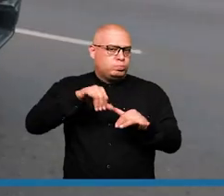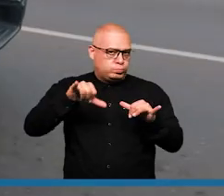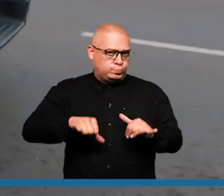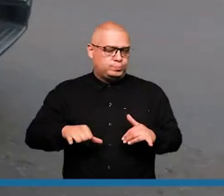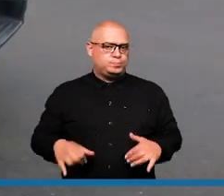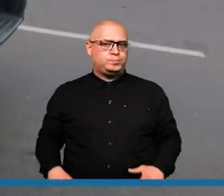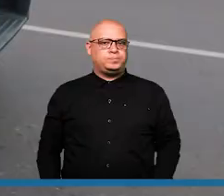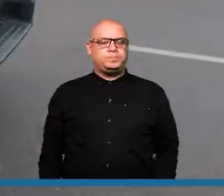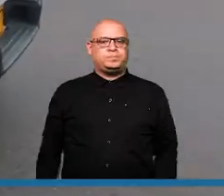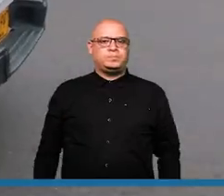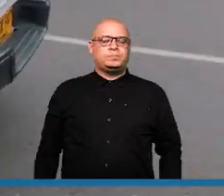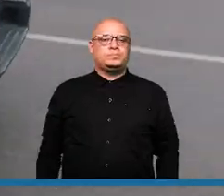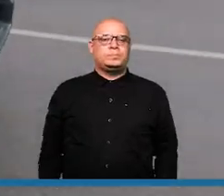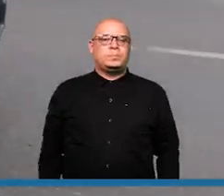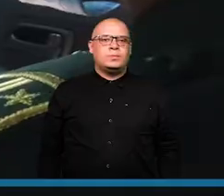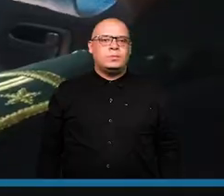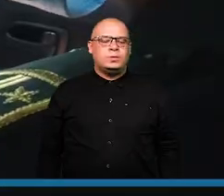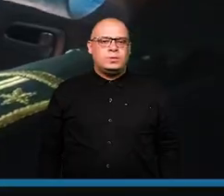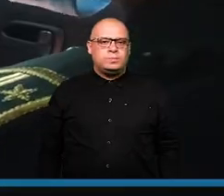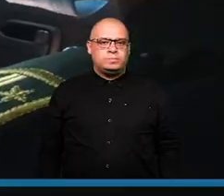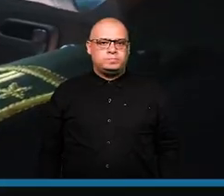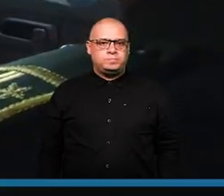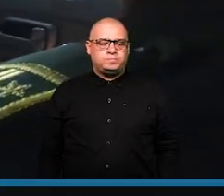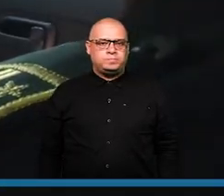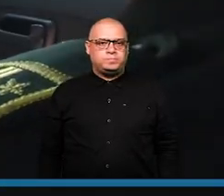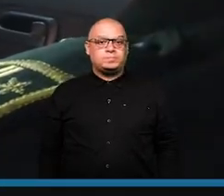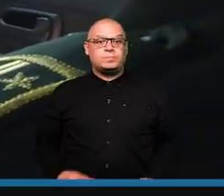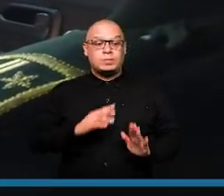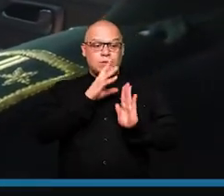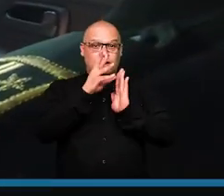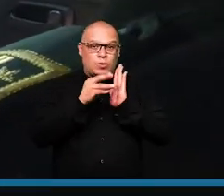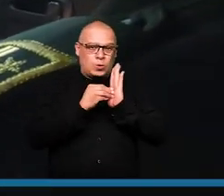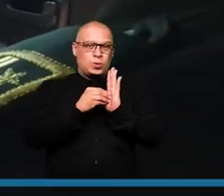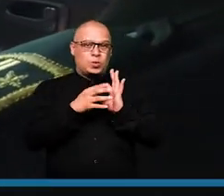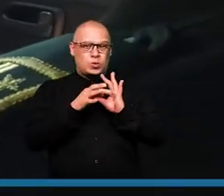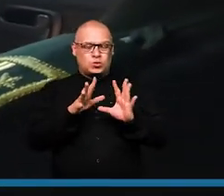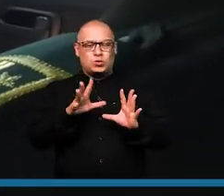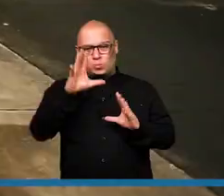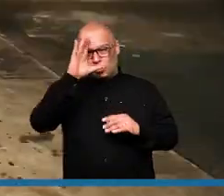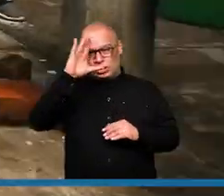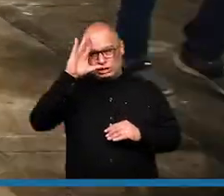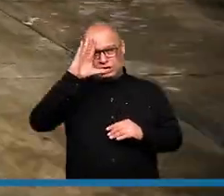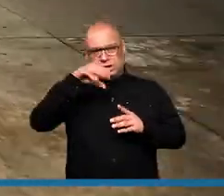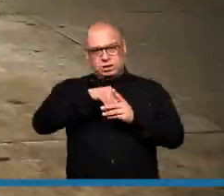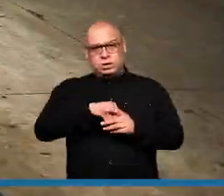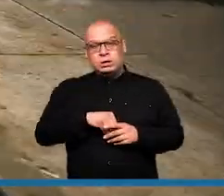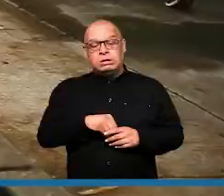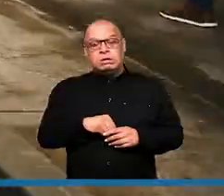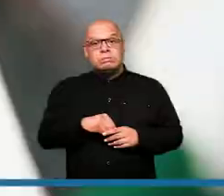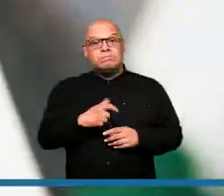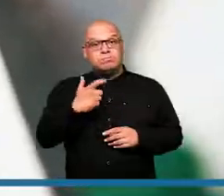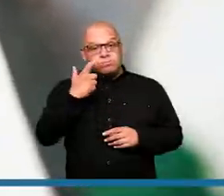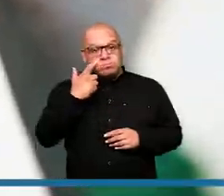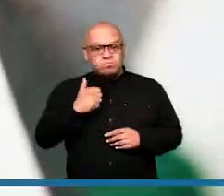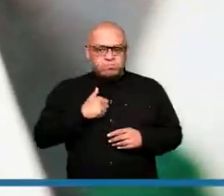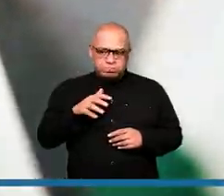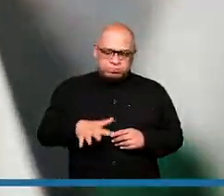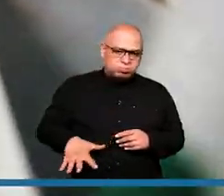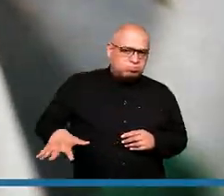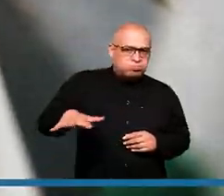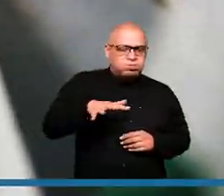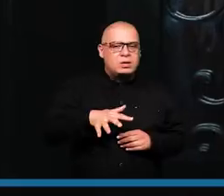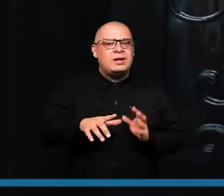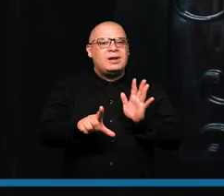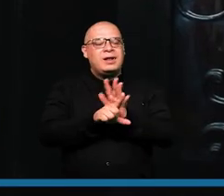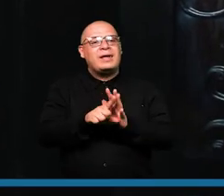vigentes. Cuando hablamos del Código Penal, siempre ha existido el tema del ilícito aprovechamiento. Con la ley